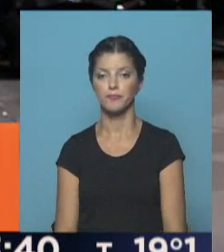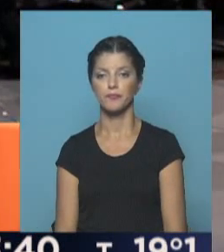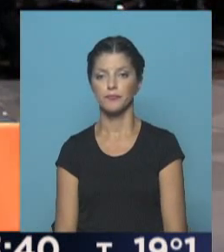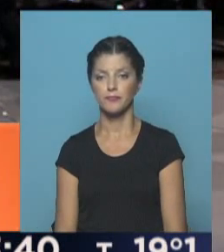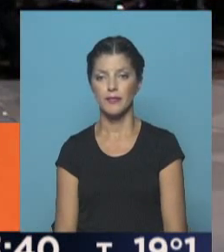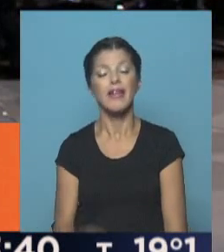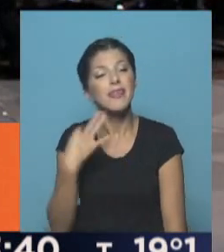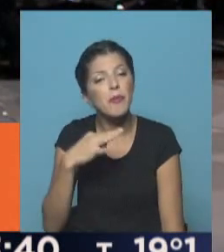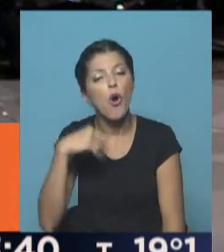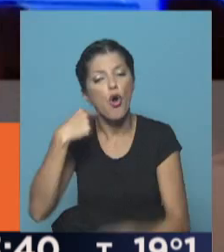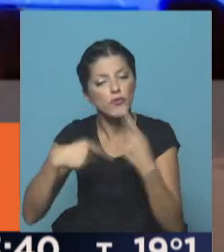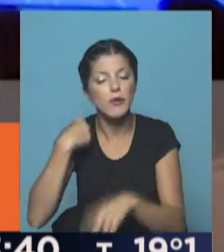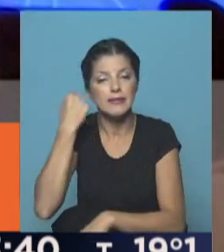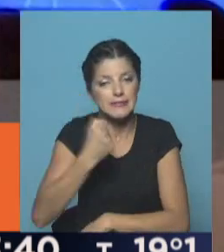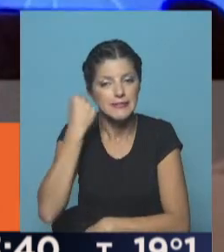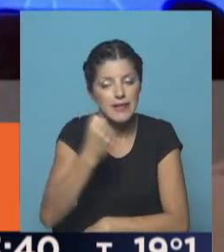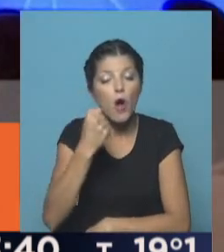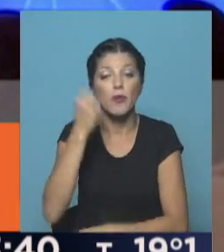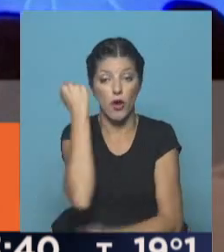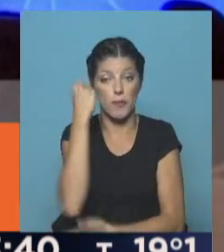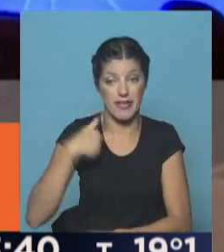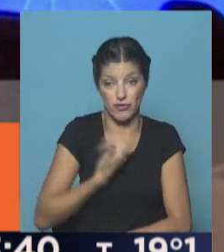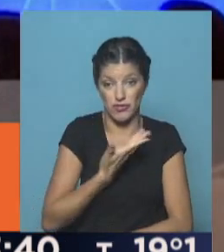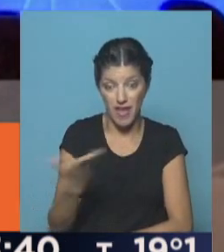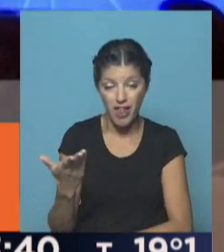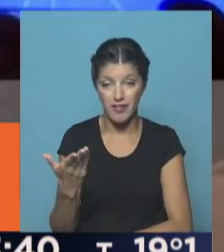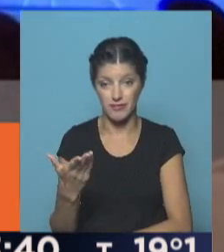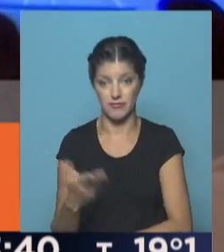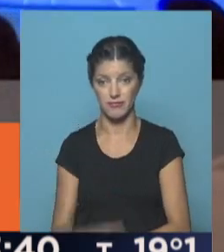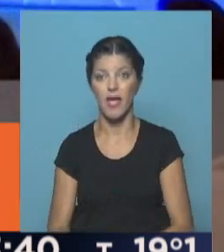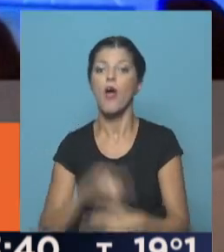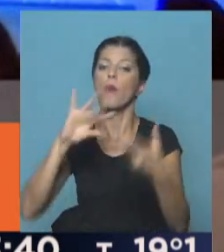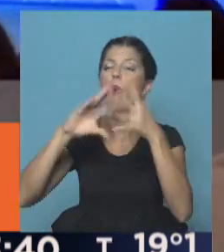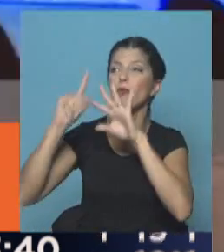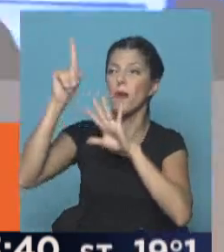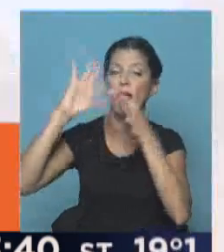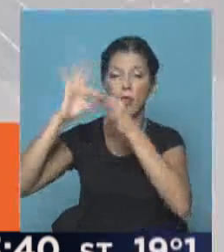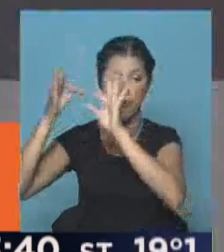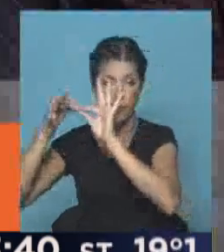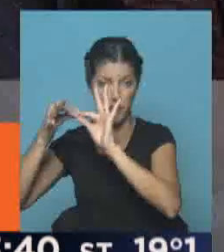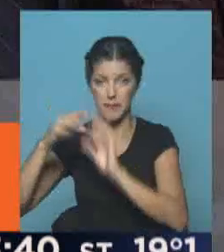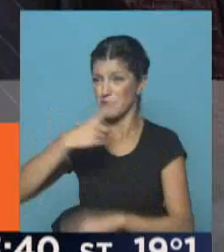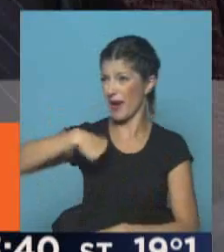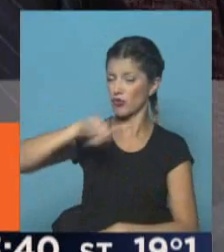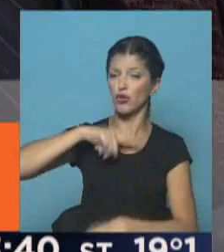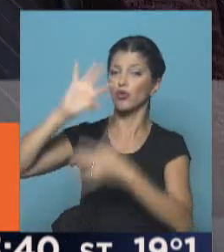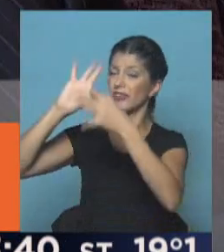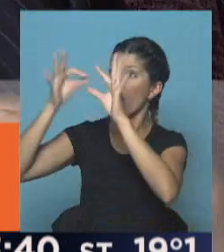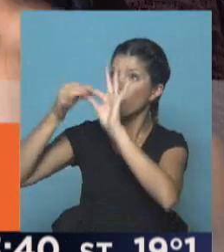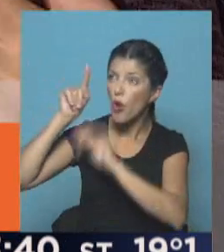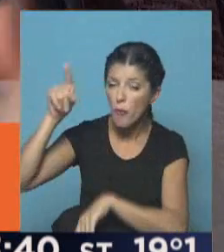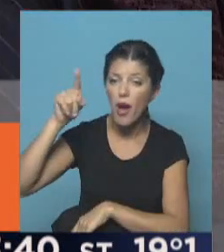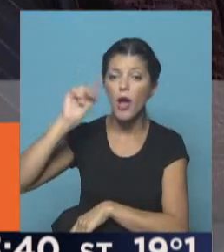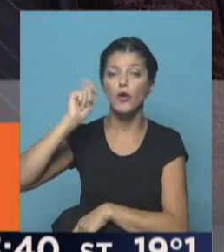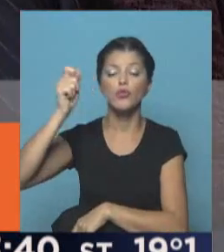en una economía social de mercado al estilo europeo para nosotros el modelo europeo es el modelo